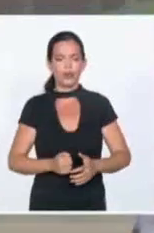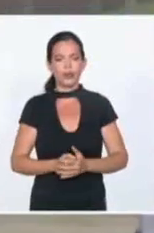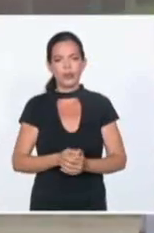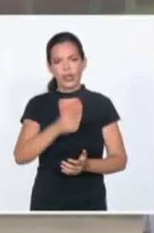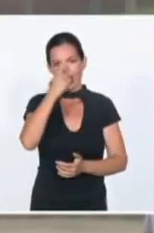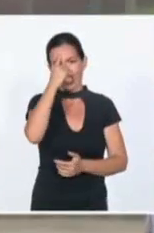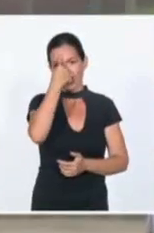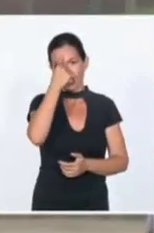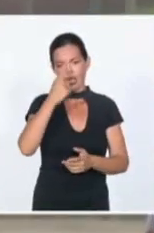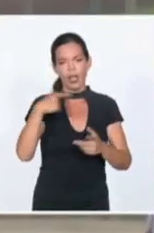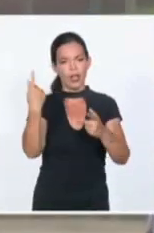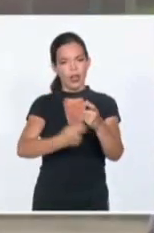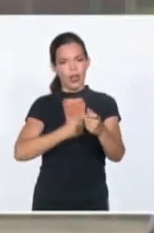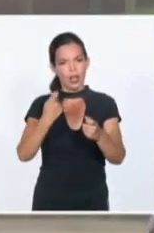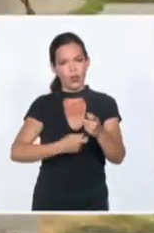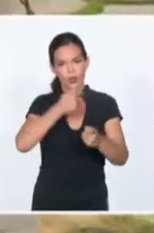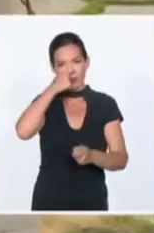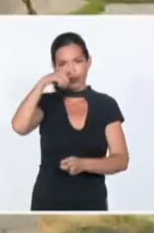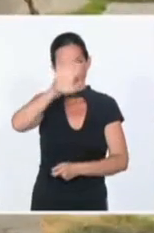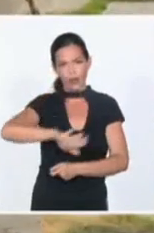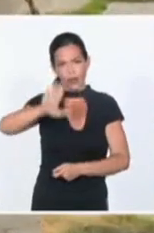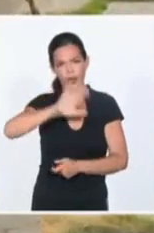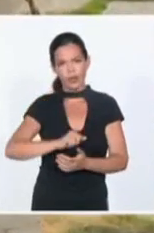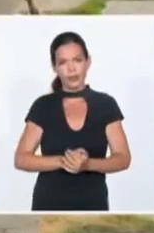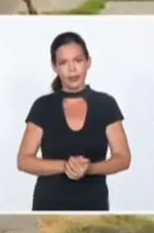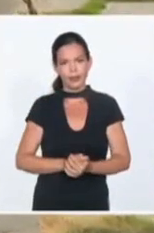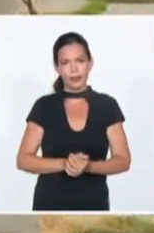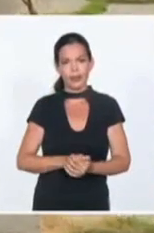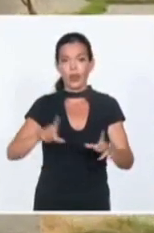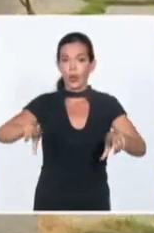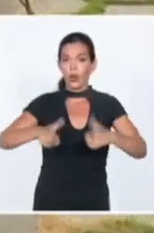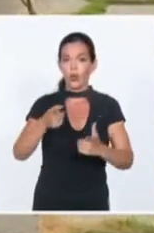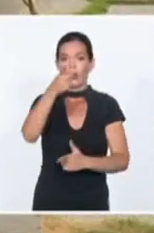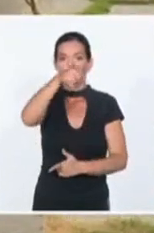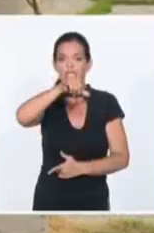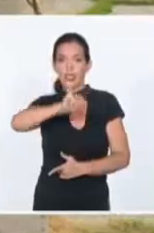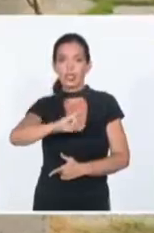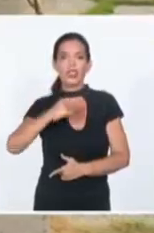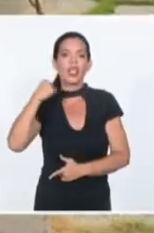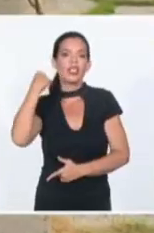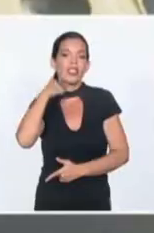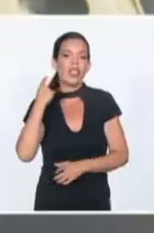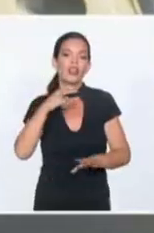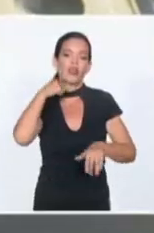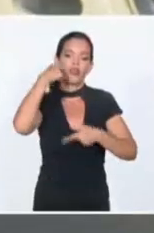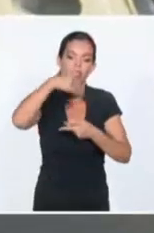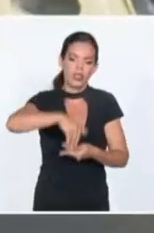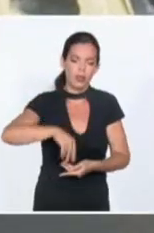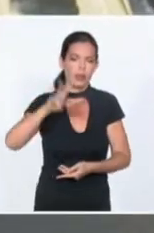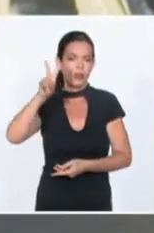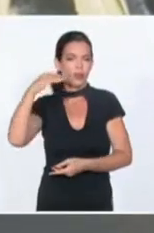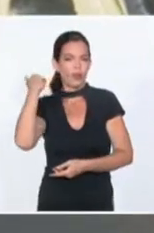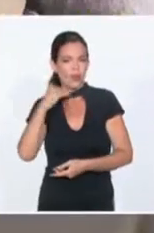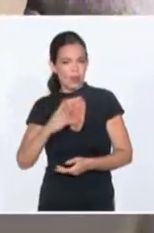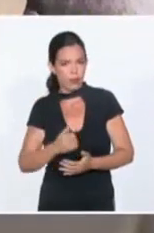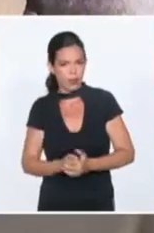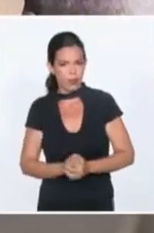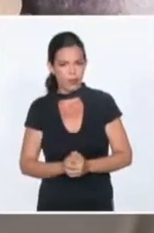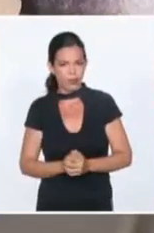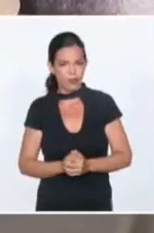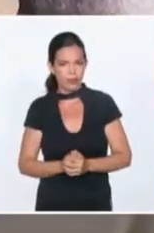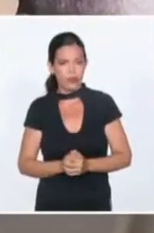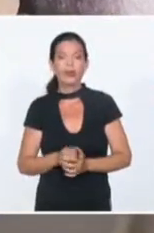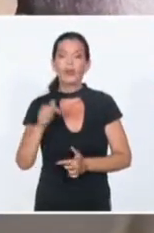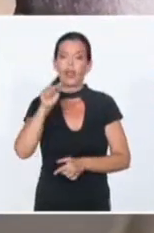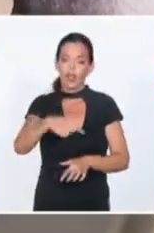aniversario 16 de la desaparición física de la eterna presidenta de la Federación de Mujeres Cubanas, Vilma Espín-Guillot, se le